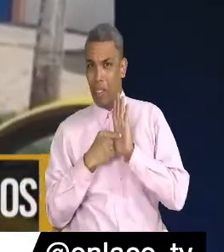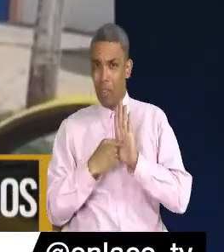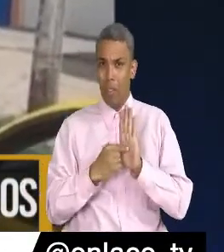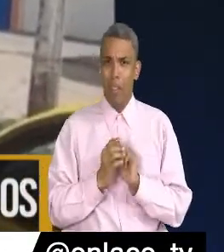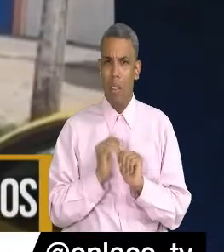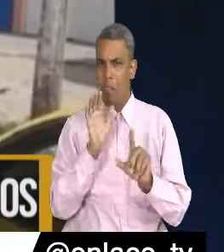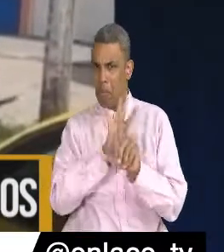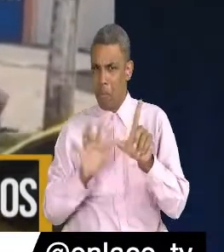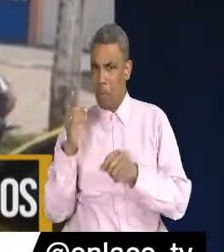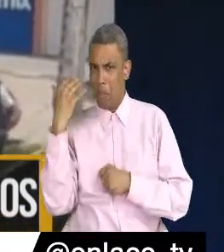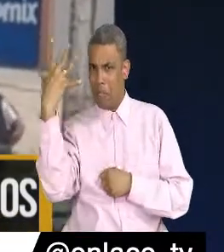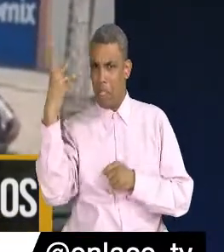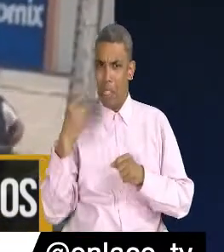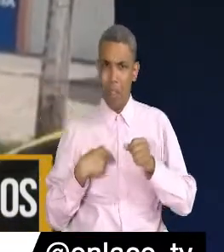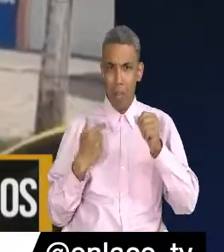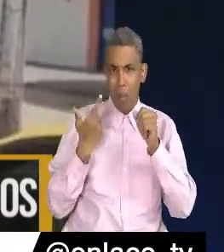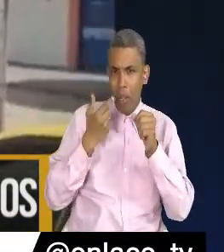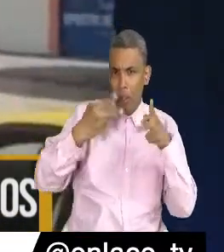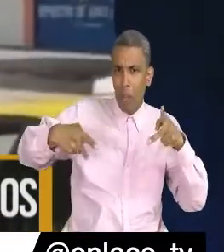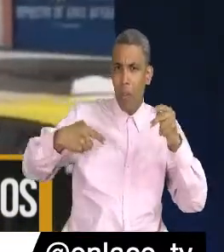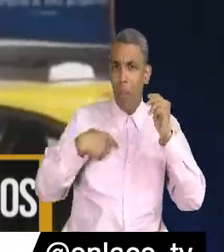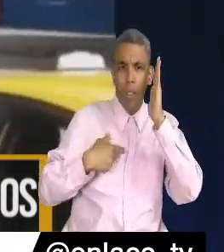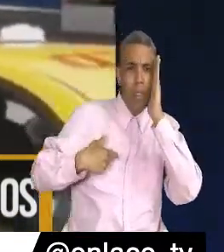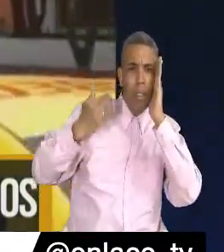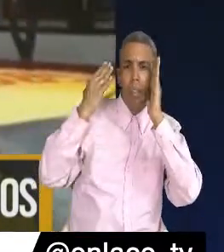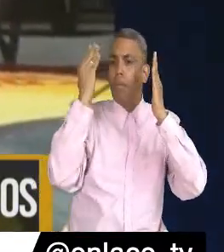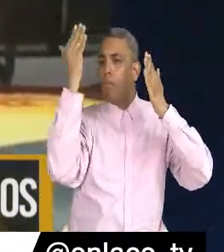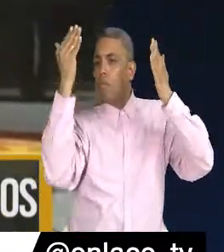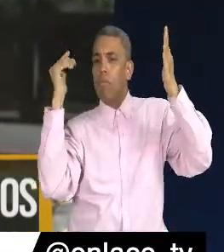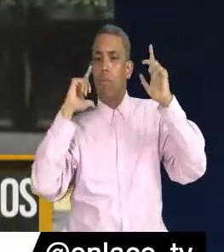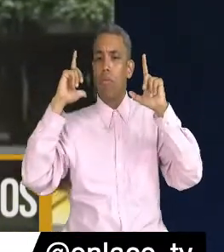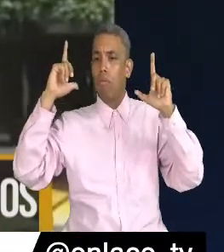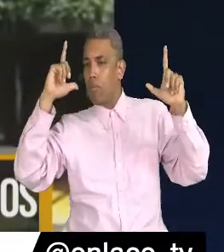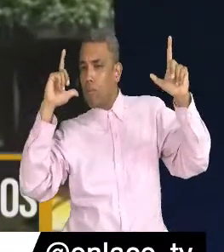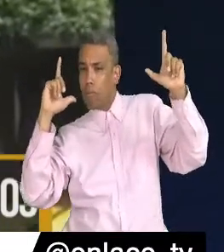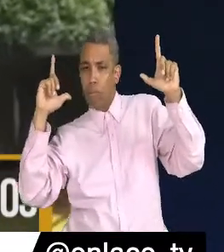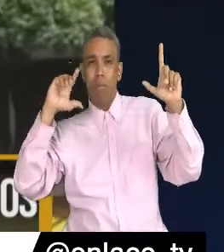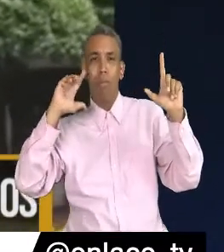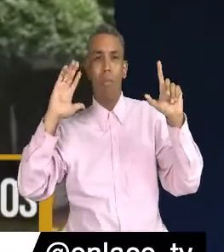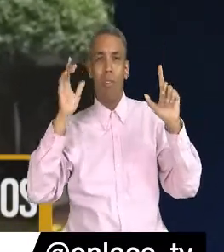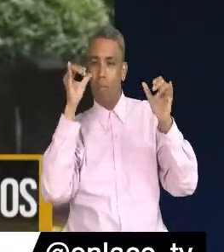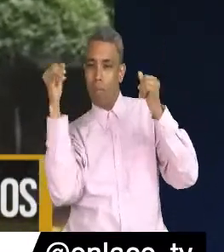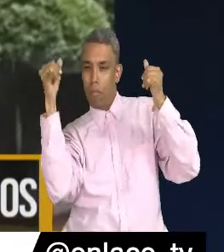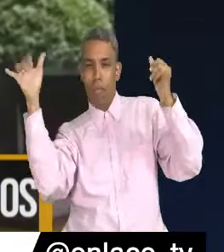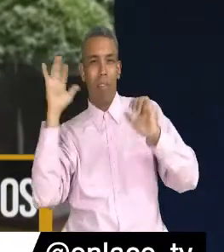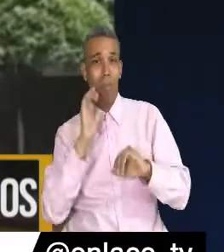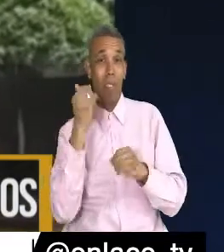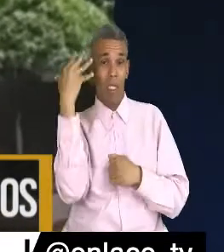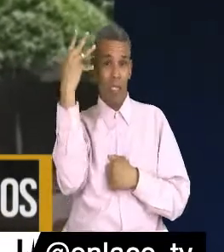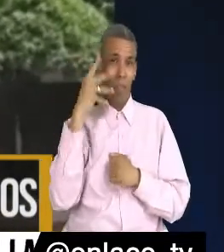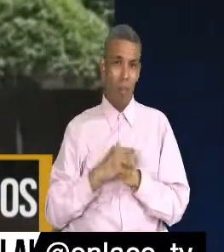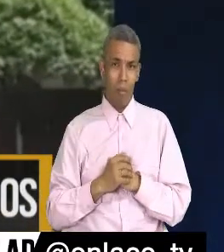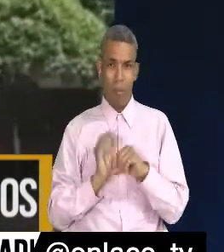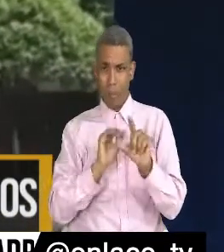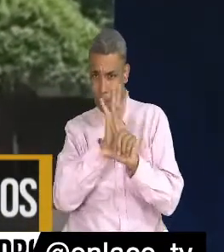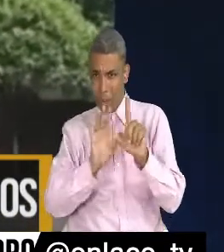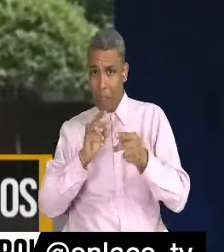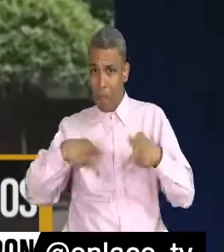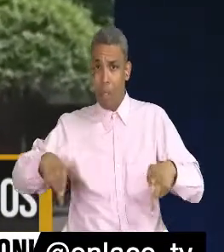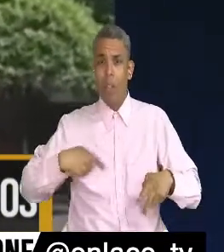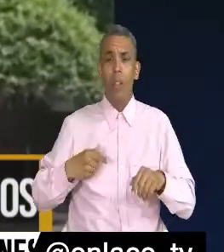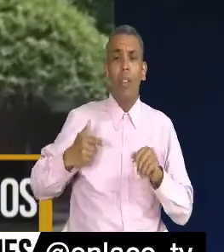videos, porque como dijo el mayor Torres, la intolerancia de la gente, en vez de meterse a separar o a prevenir,